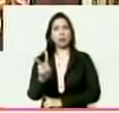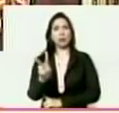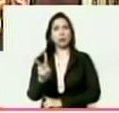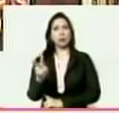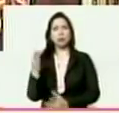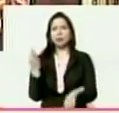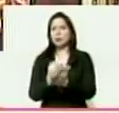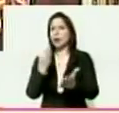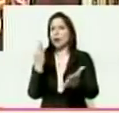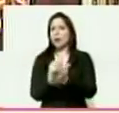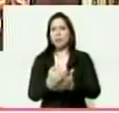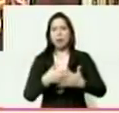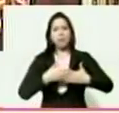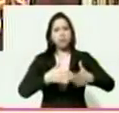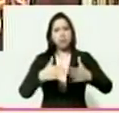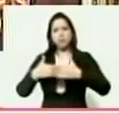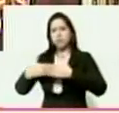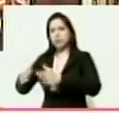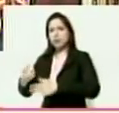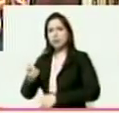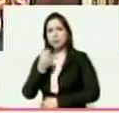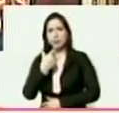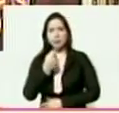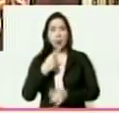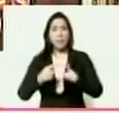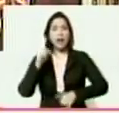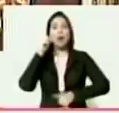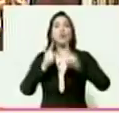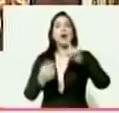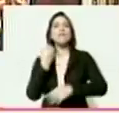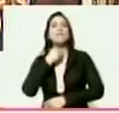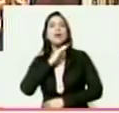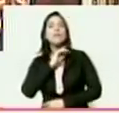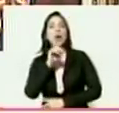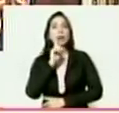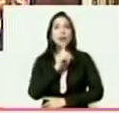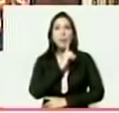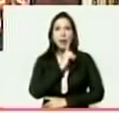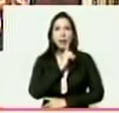siempre garantizó medicinas para algunas enfermedades llamadas